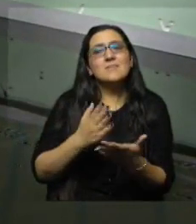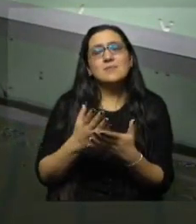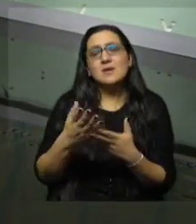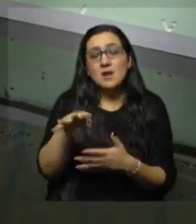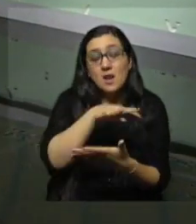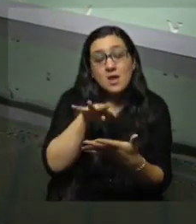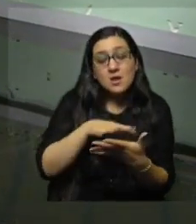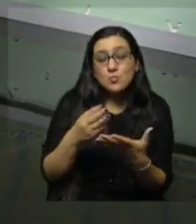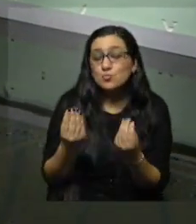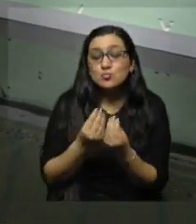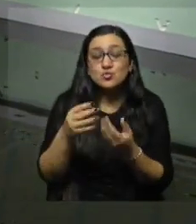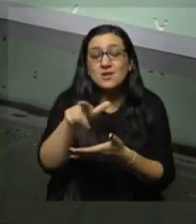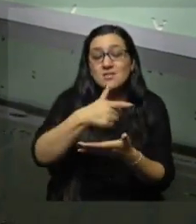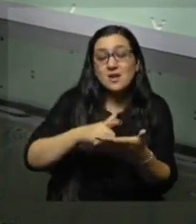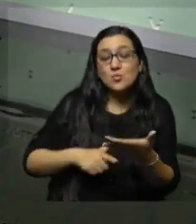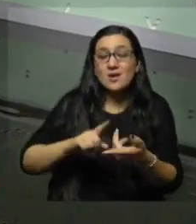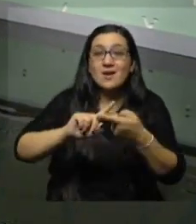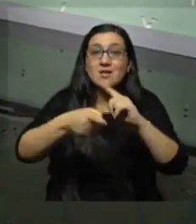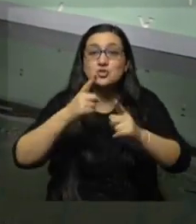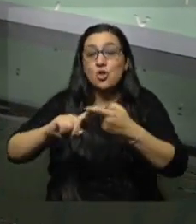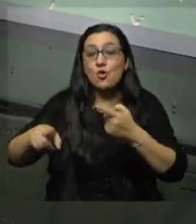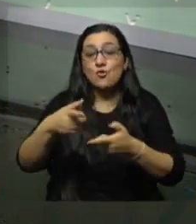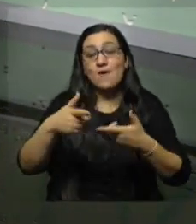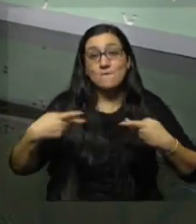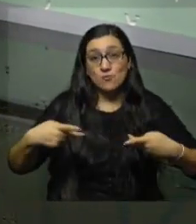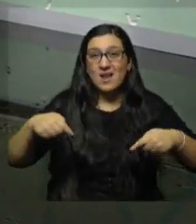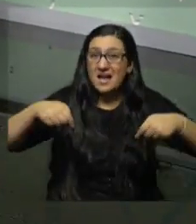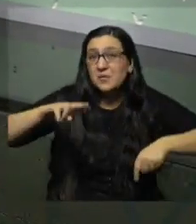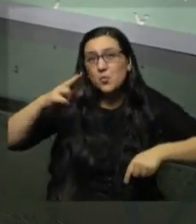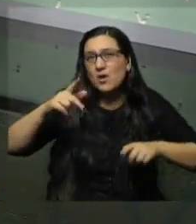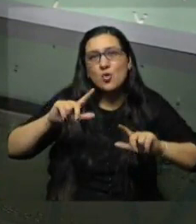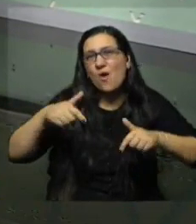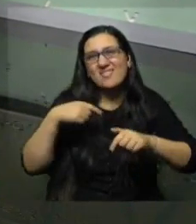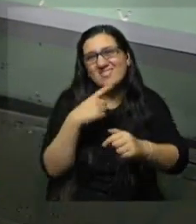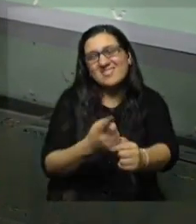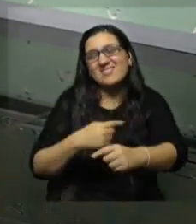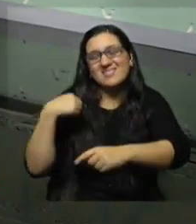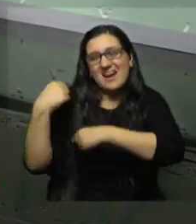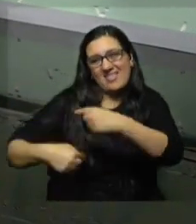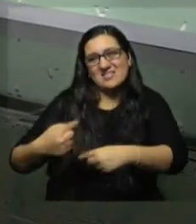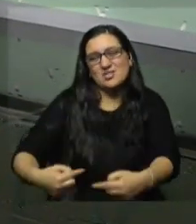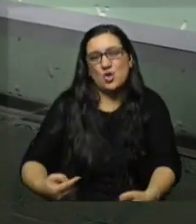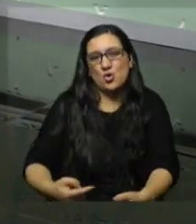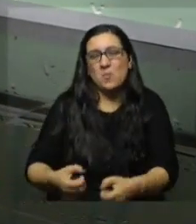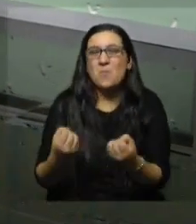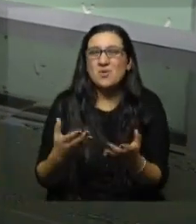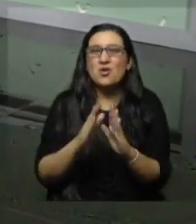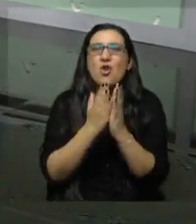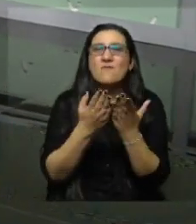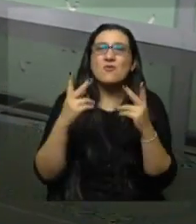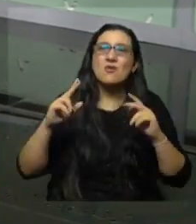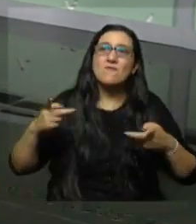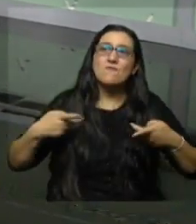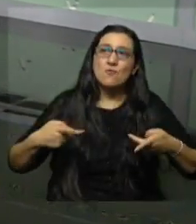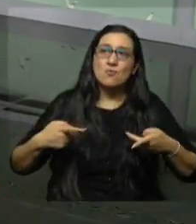literatura relacionada con el fútbol, que acá no hay tanta tradición, o sea, los libros de fútbol que hay en Uruguay son